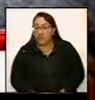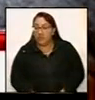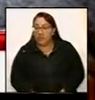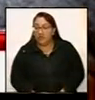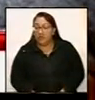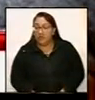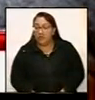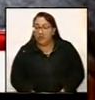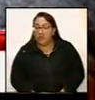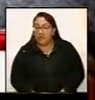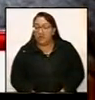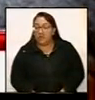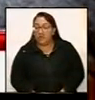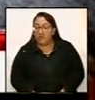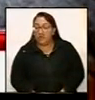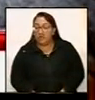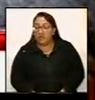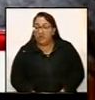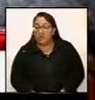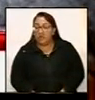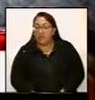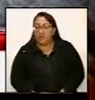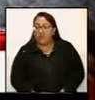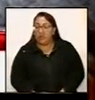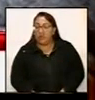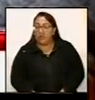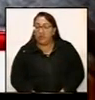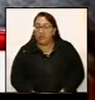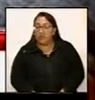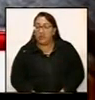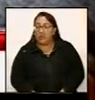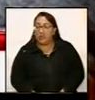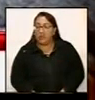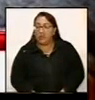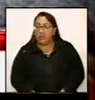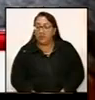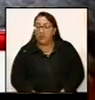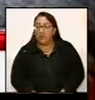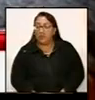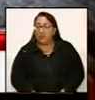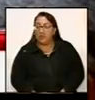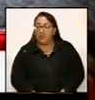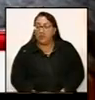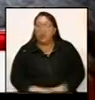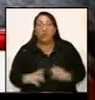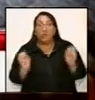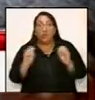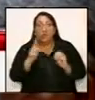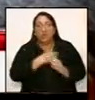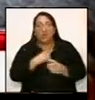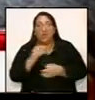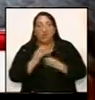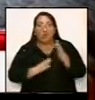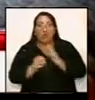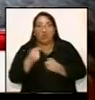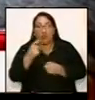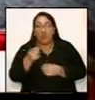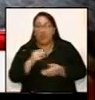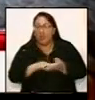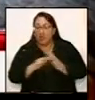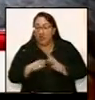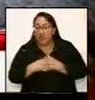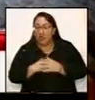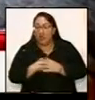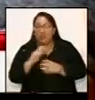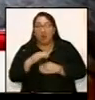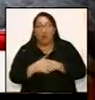en los temas que le corresponde ser evaluados, porque esa es su rama, o al Ministerio de Economía y Finanzas, como es el caso del